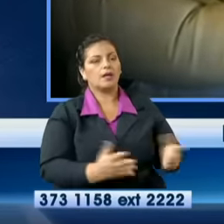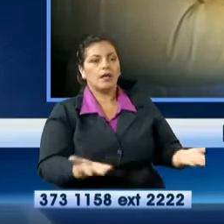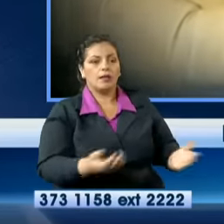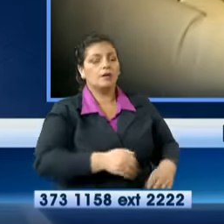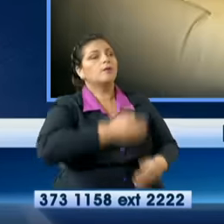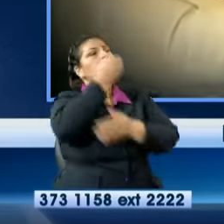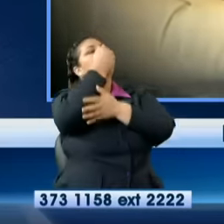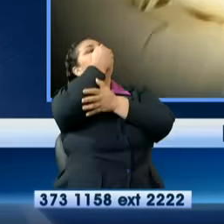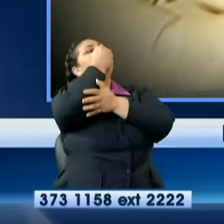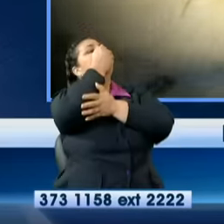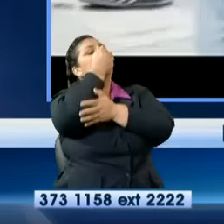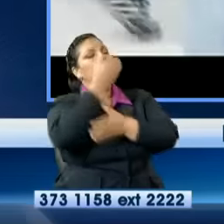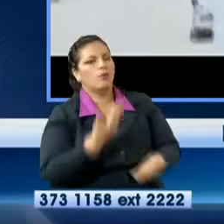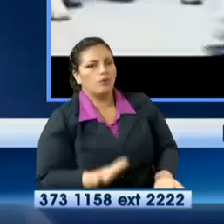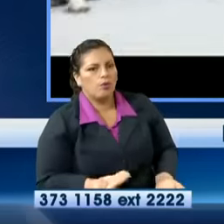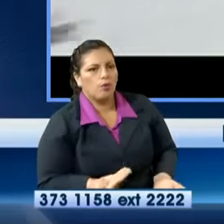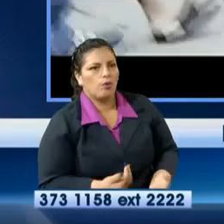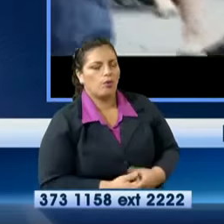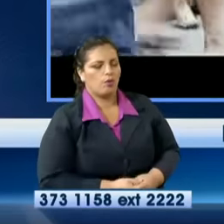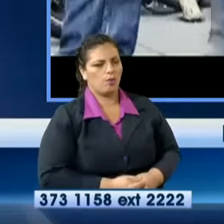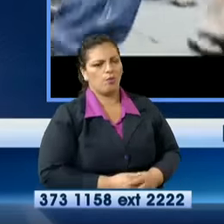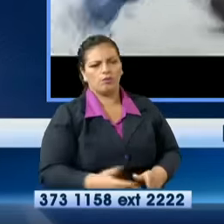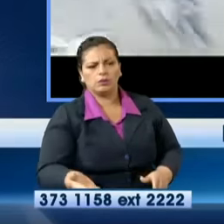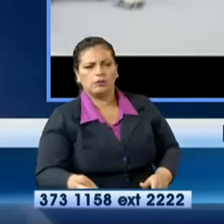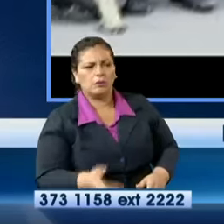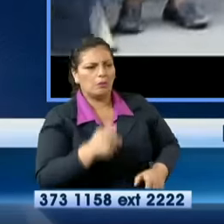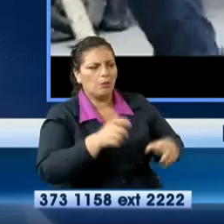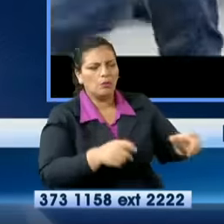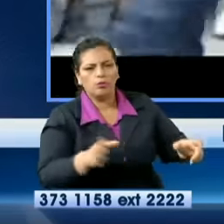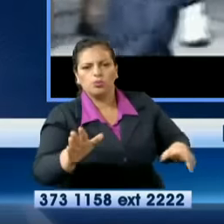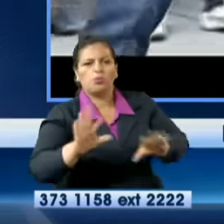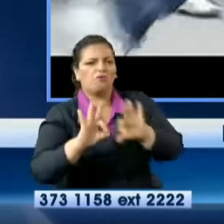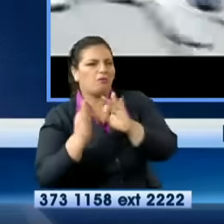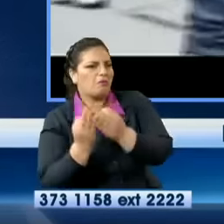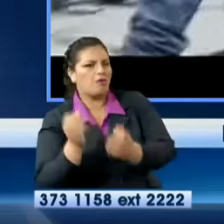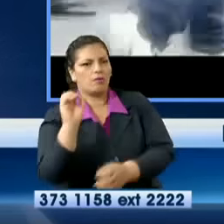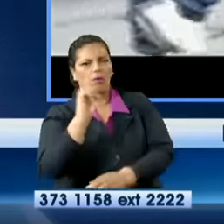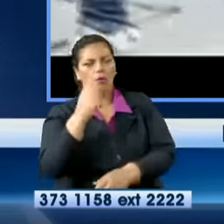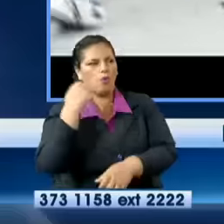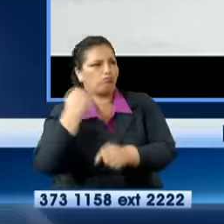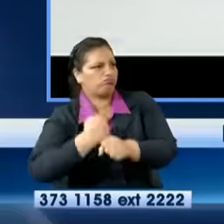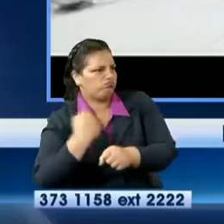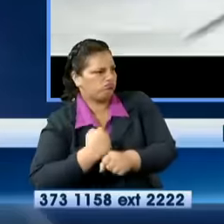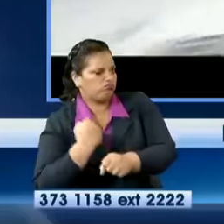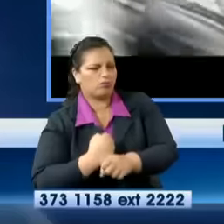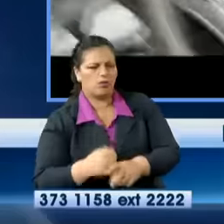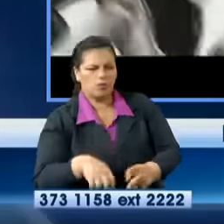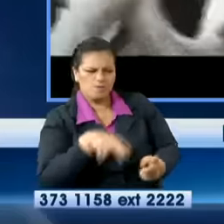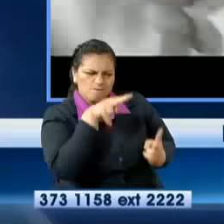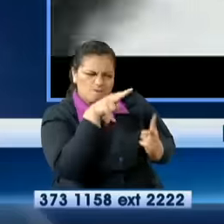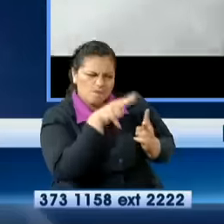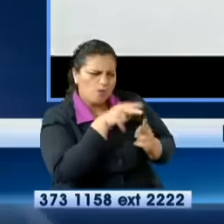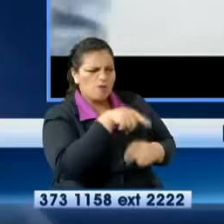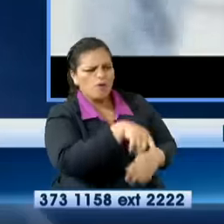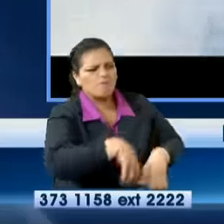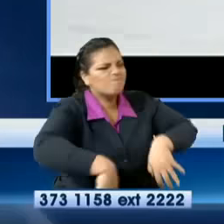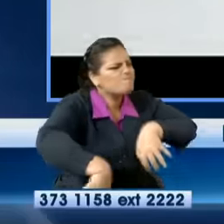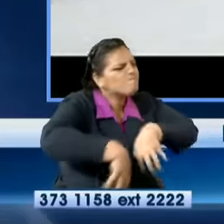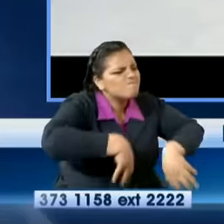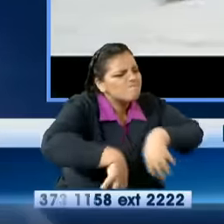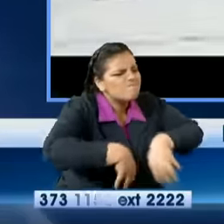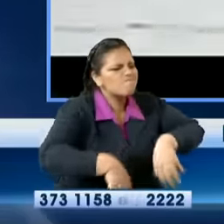laboral. Son personas que están cerca al entorno, ya sea laboral, familiar, social, que conocen perfectamente los movimientos, en este caso de